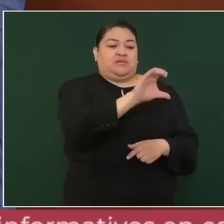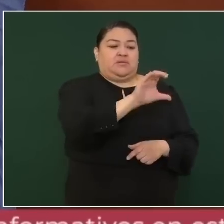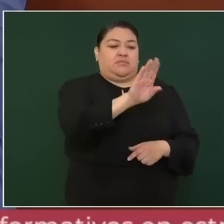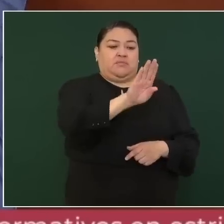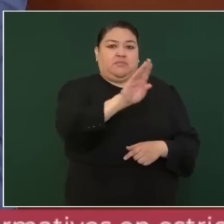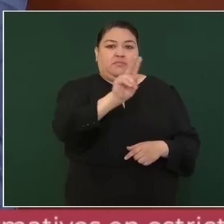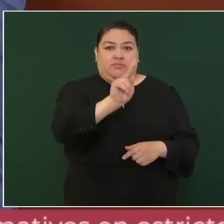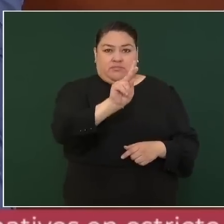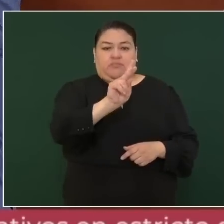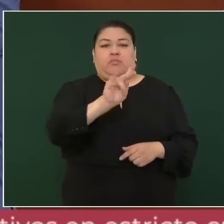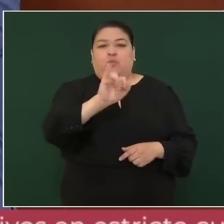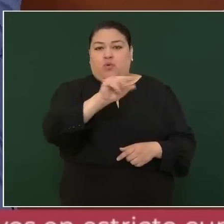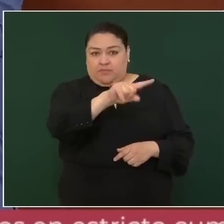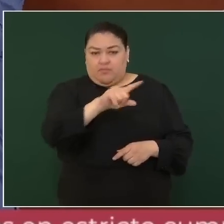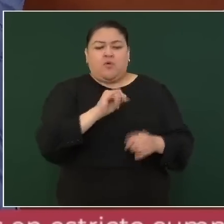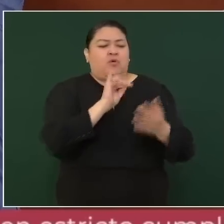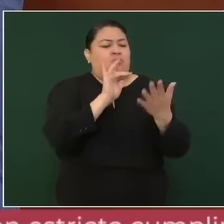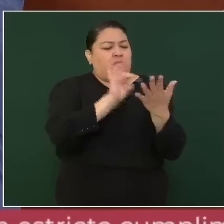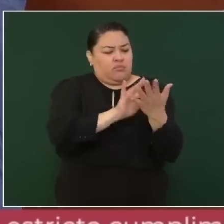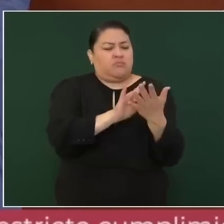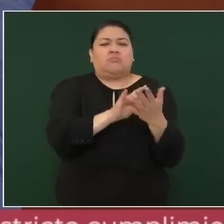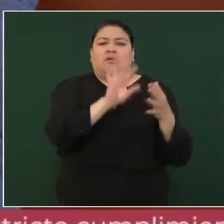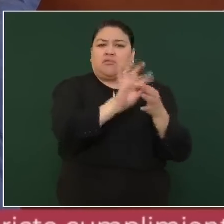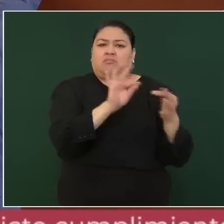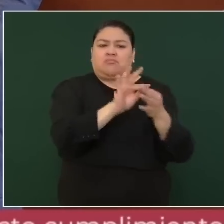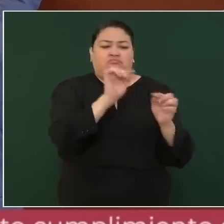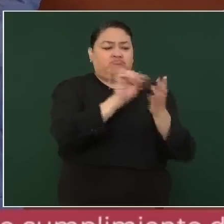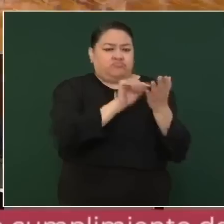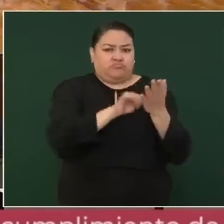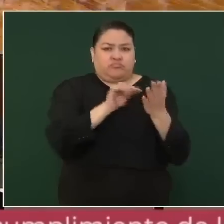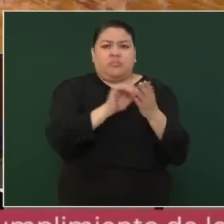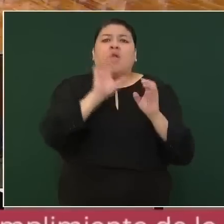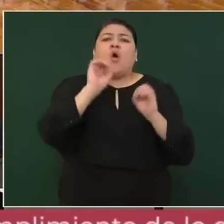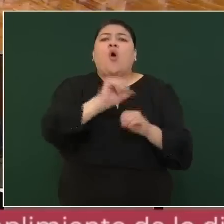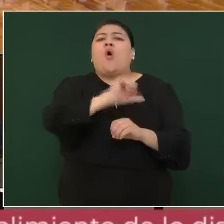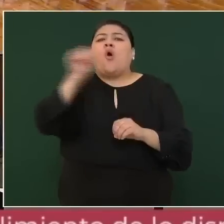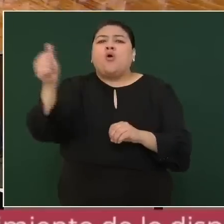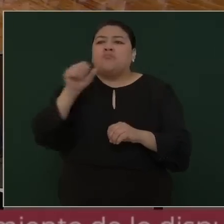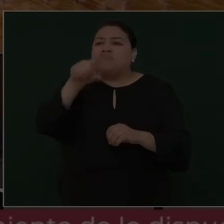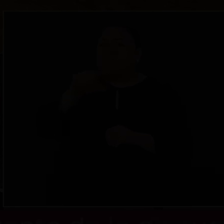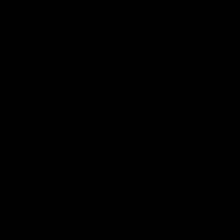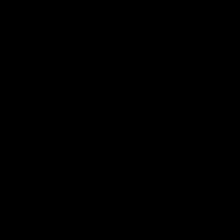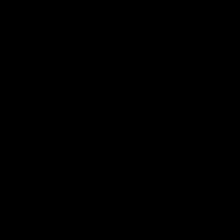esa aplicación para hacer tu solicitud o bien buscar embajadas de Estados Unidos y consulados de Estados Unidos.